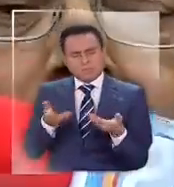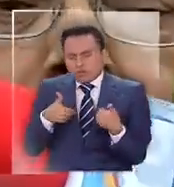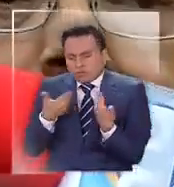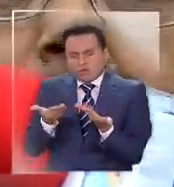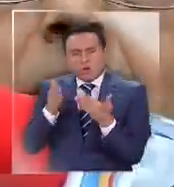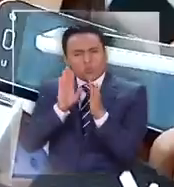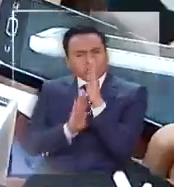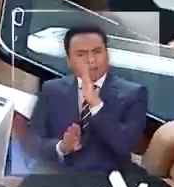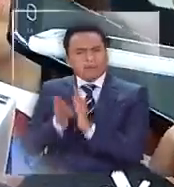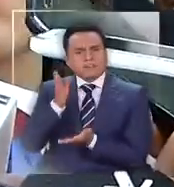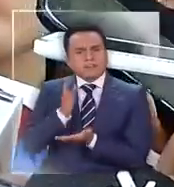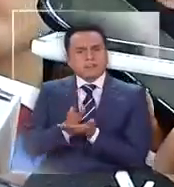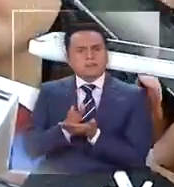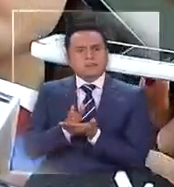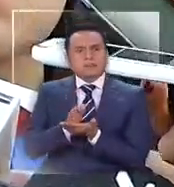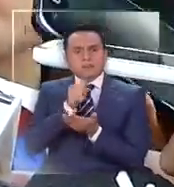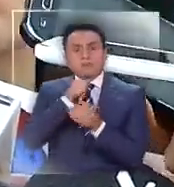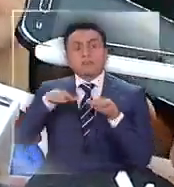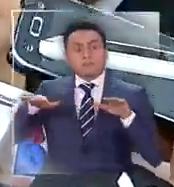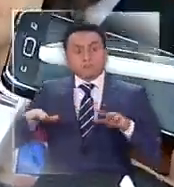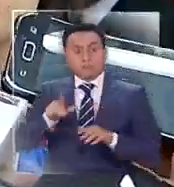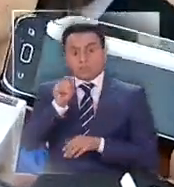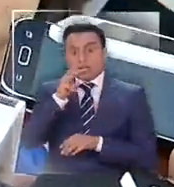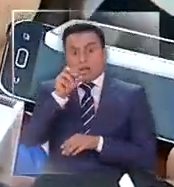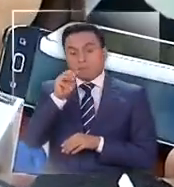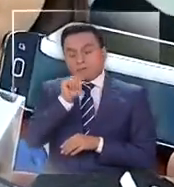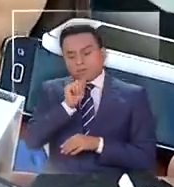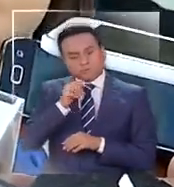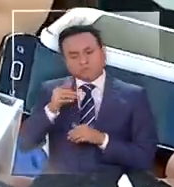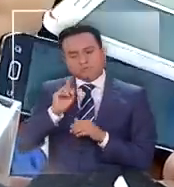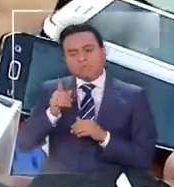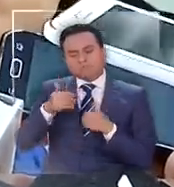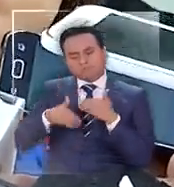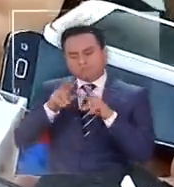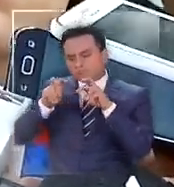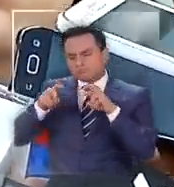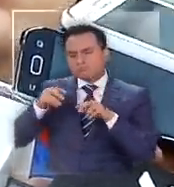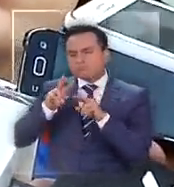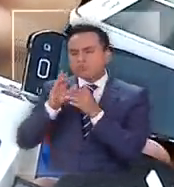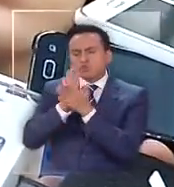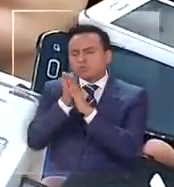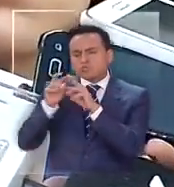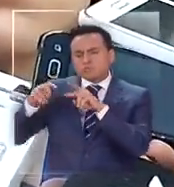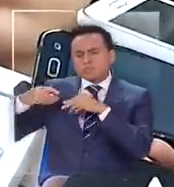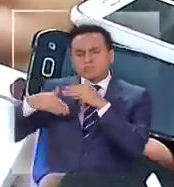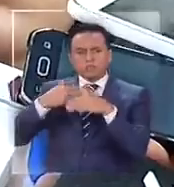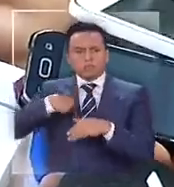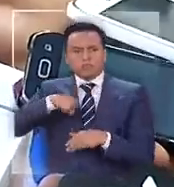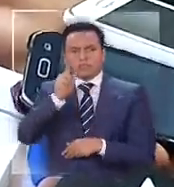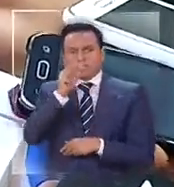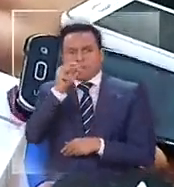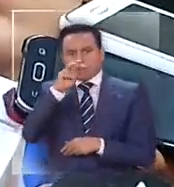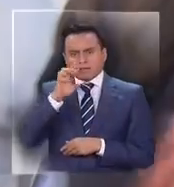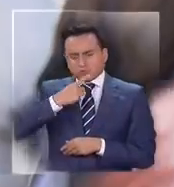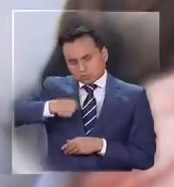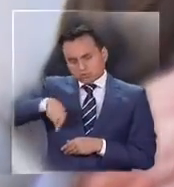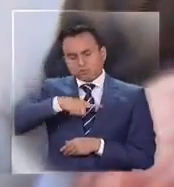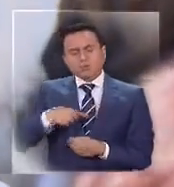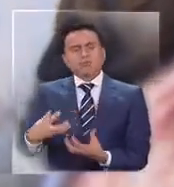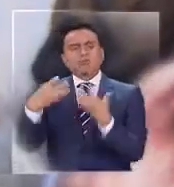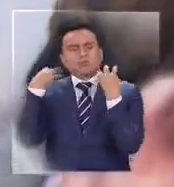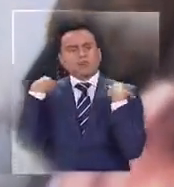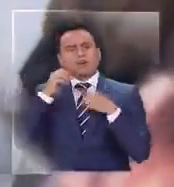el cuidado que debía. No van a faltar esfuerzos de Sename para investigar y analizar todos los procedimientos nuestros como Sename, que asumimos